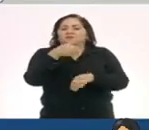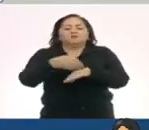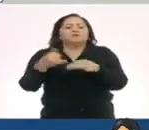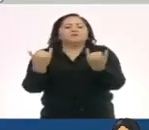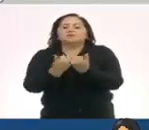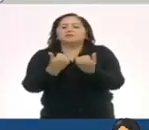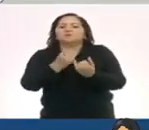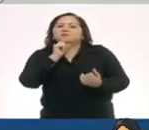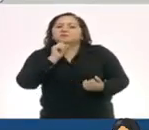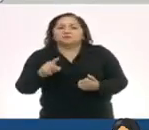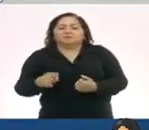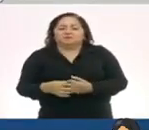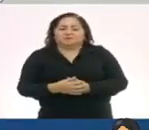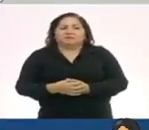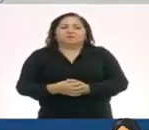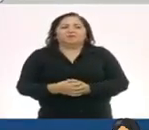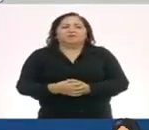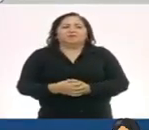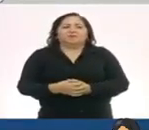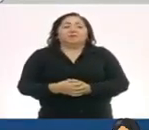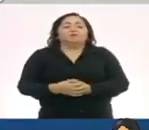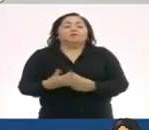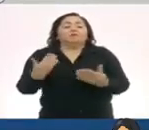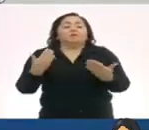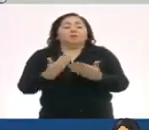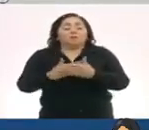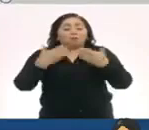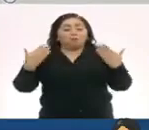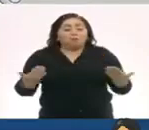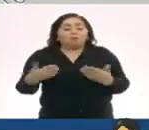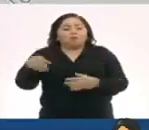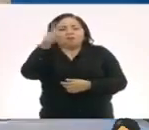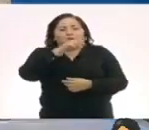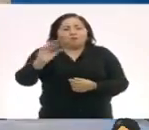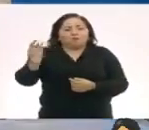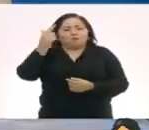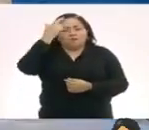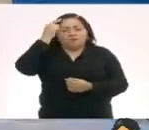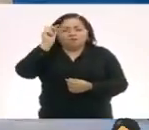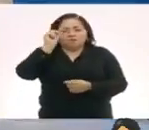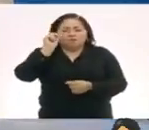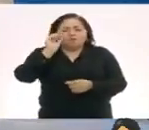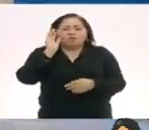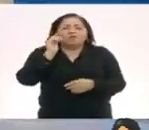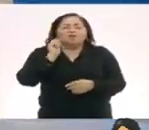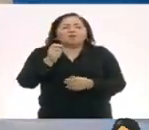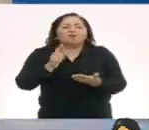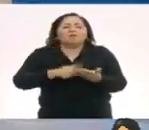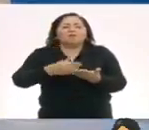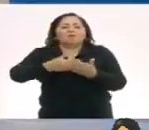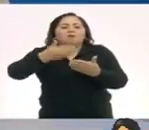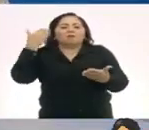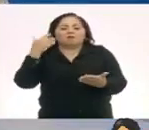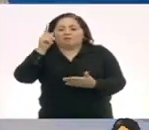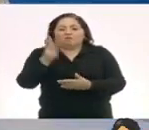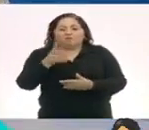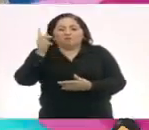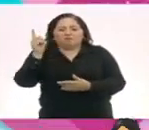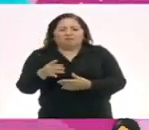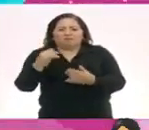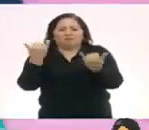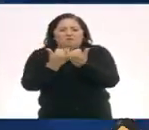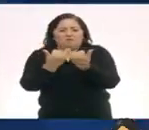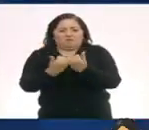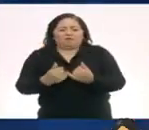decimal. Perfecto. Uh-huh. Ahora los voy a invitar a que recordemos un poco lo que era las fracciones